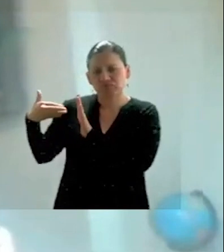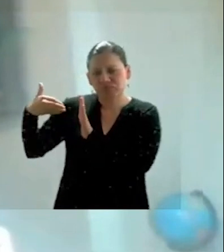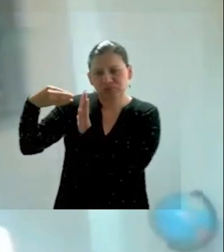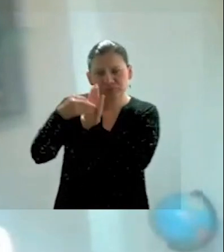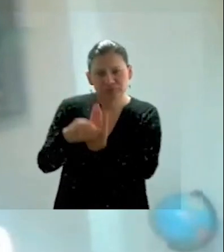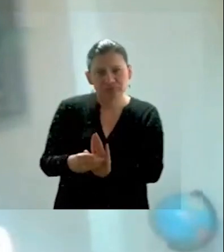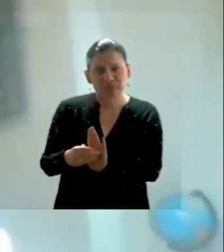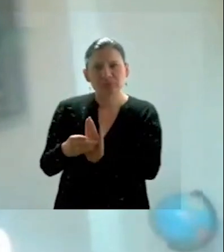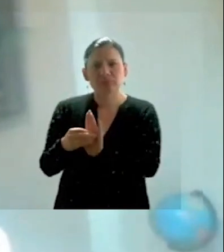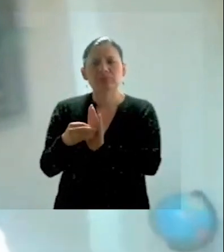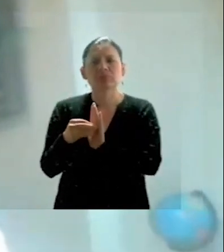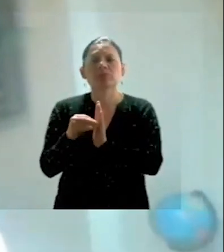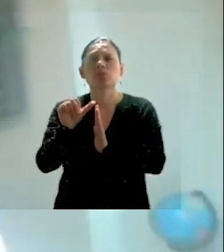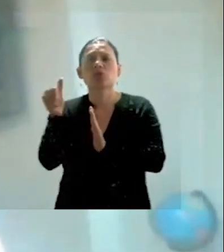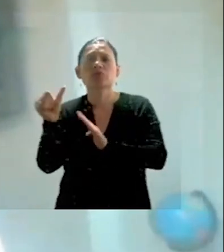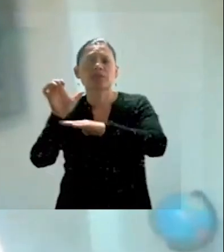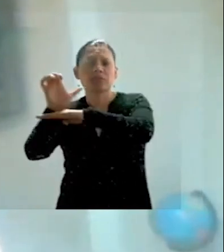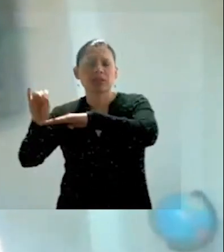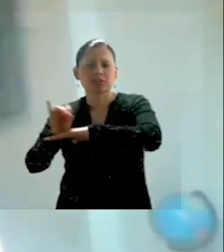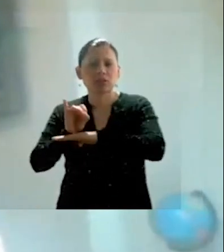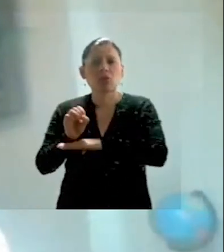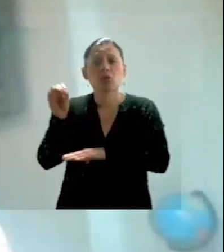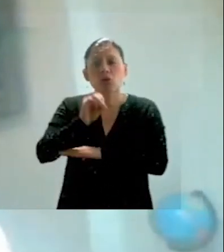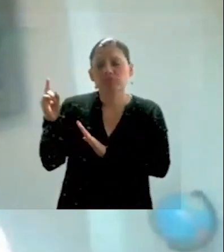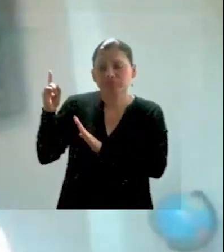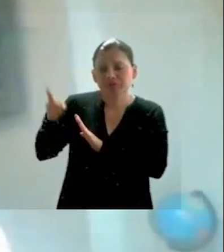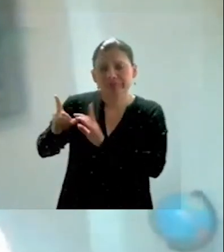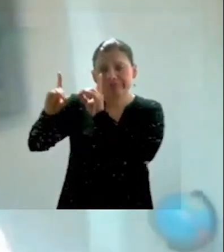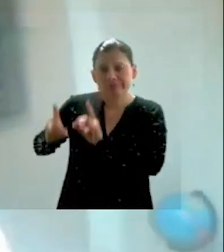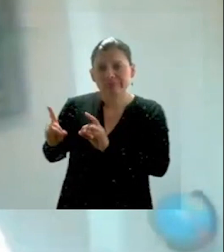a bien enlistar para